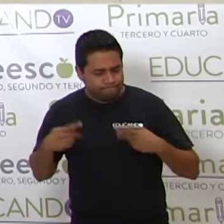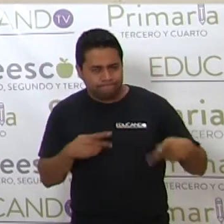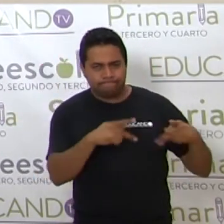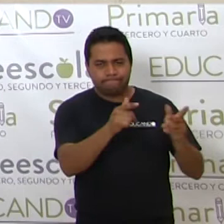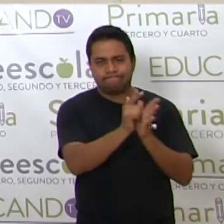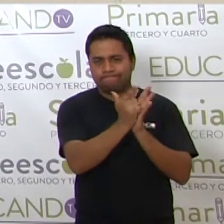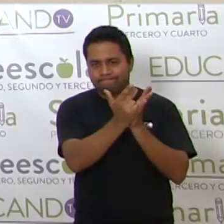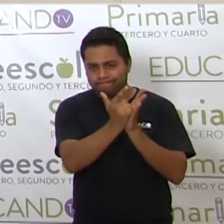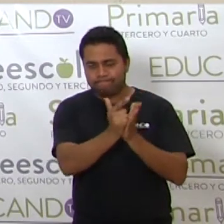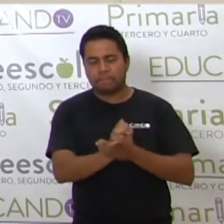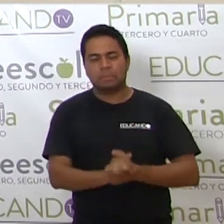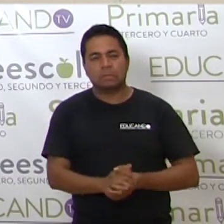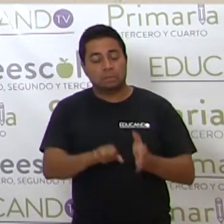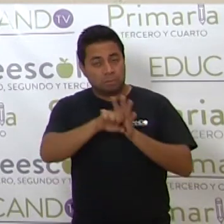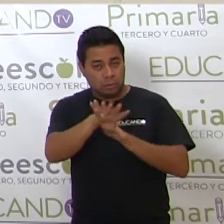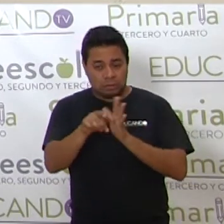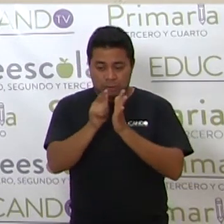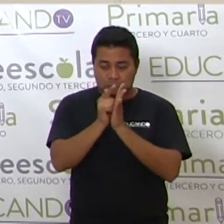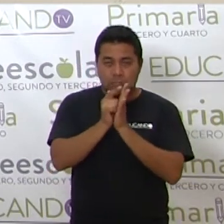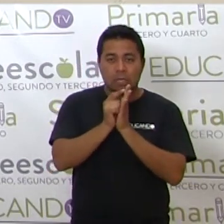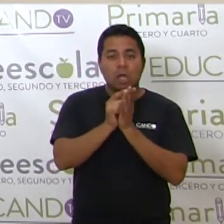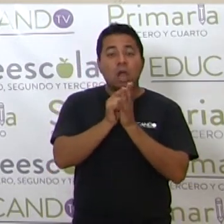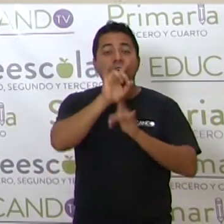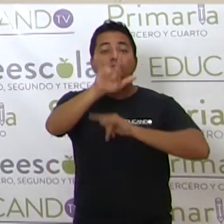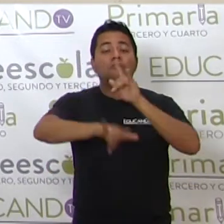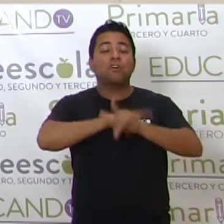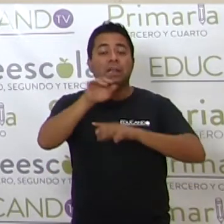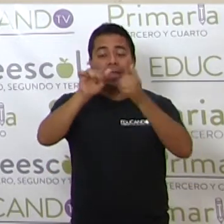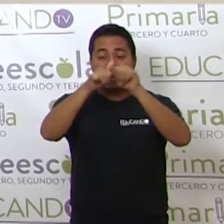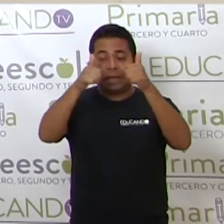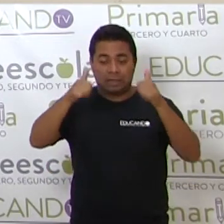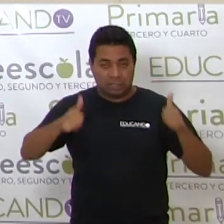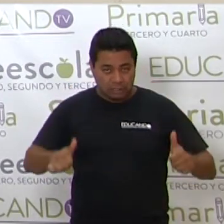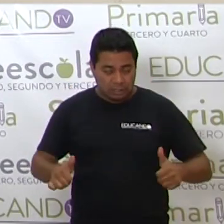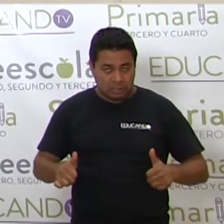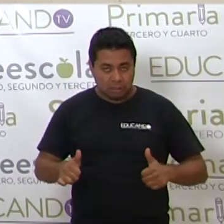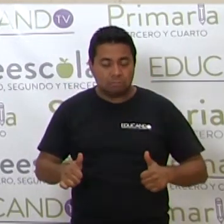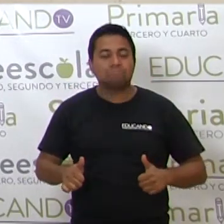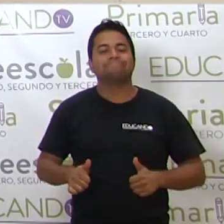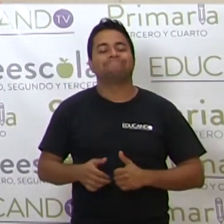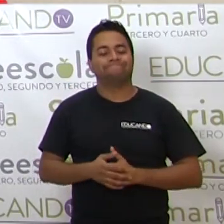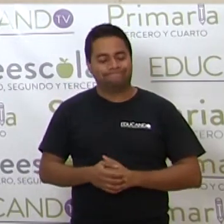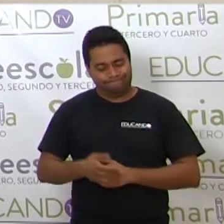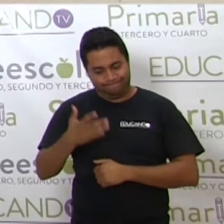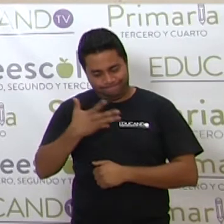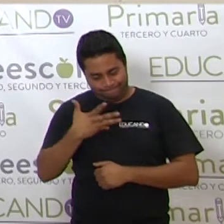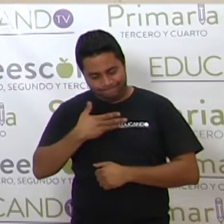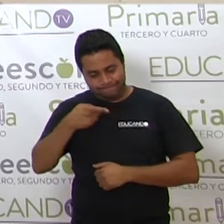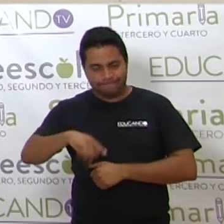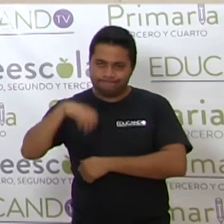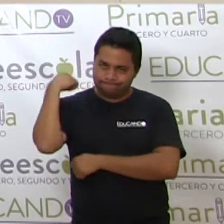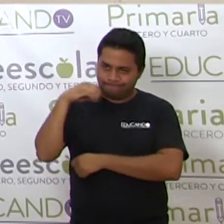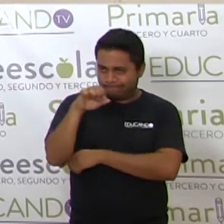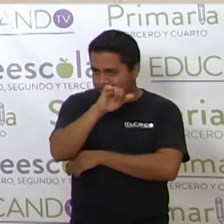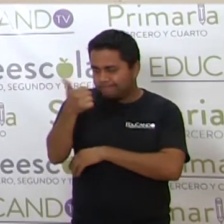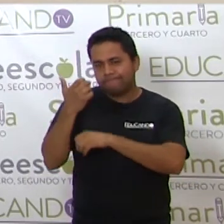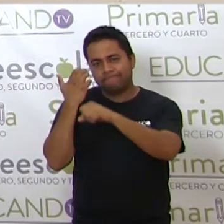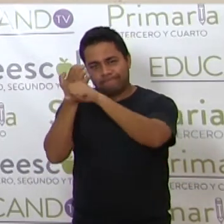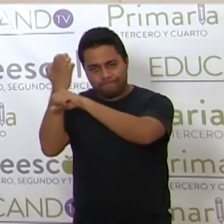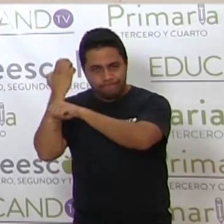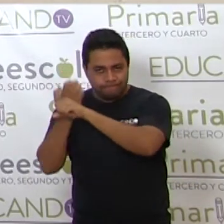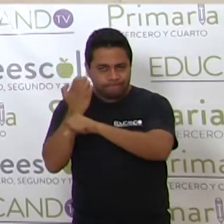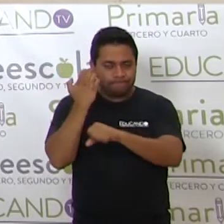por ejemplo la feria de las artesanías que tenemos claro que sí y que en oaxaca en muchos estados donde